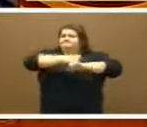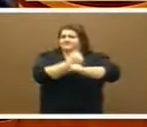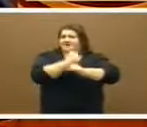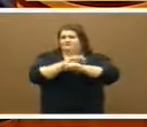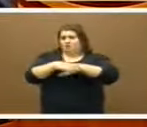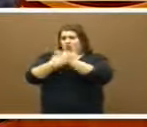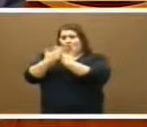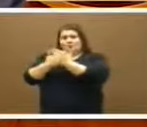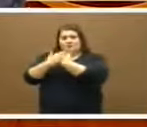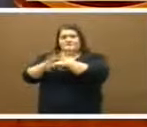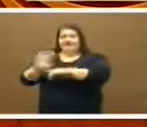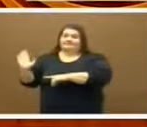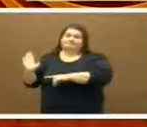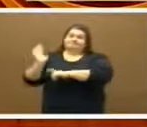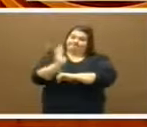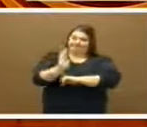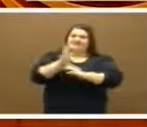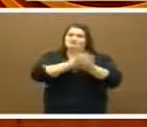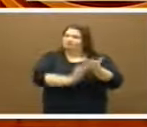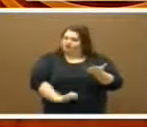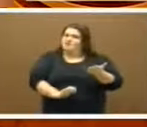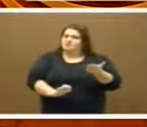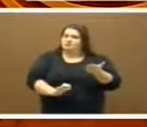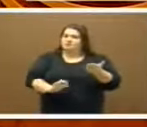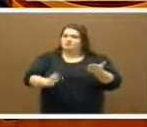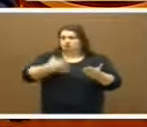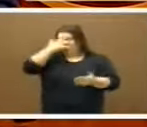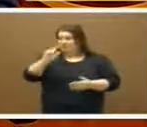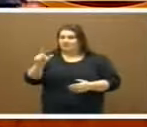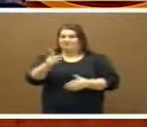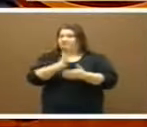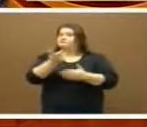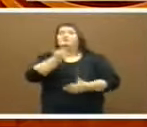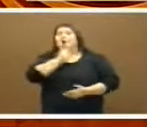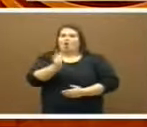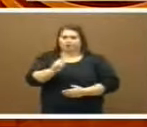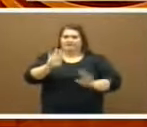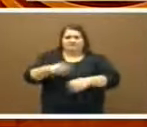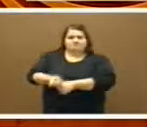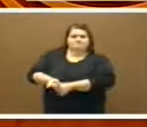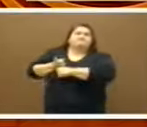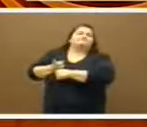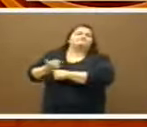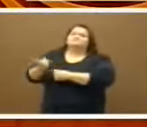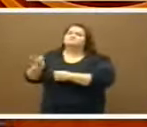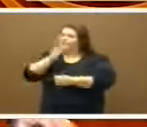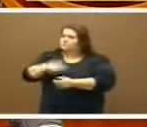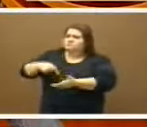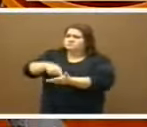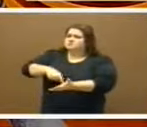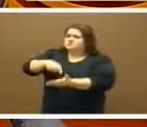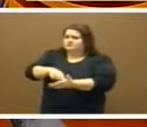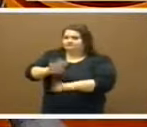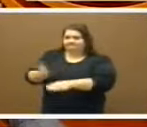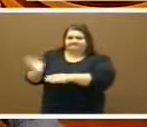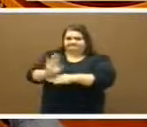para que presente ese informe, aunque estoy seguro que no les gusta, pero se han visto obligados debido a nuestra existencia.